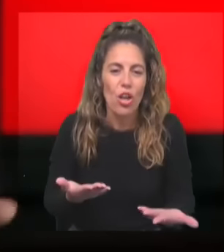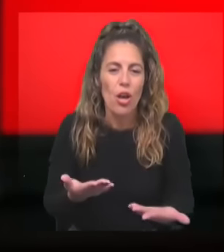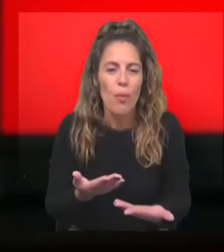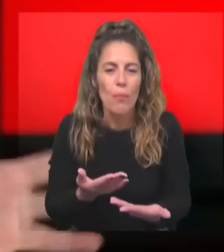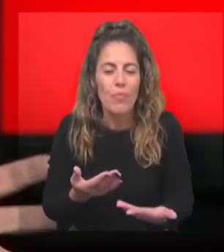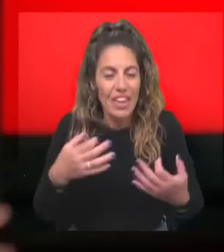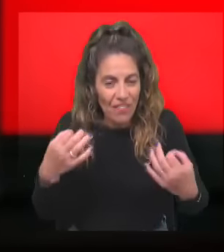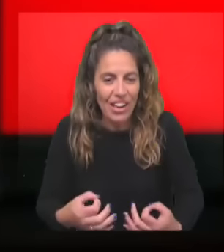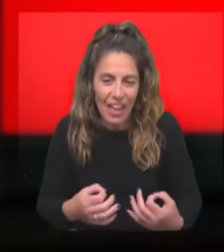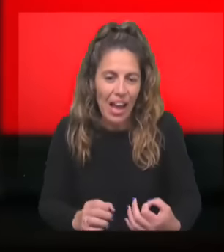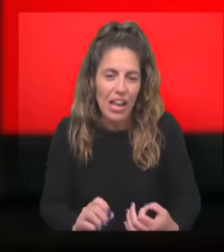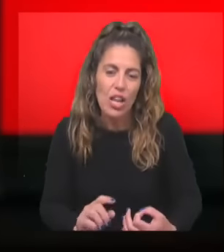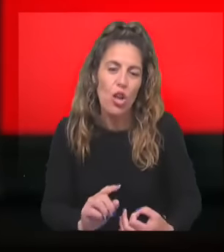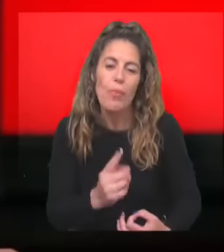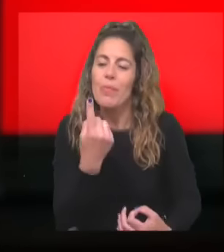la verdad, como un principio